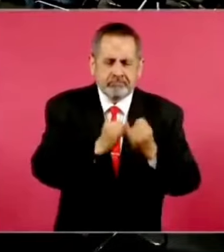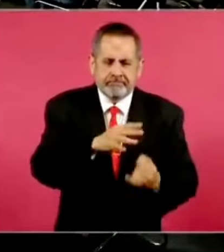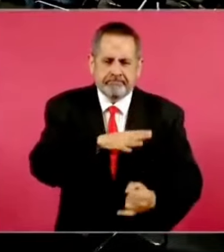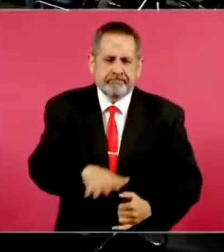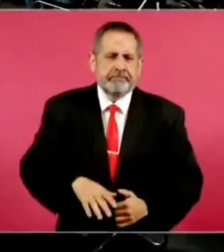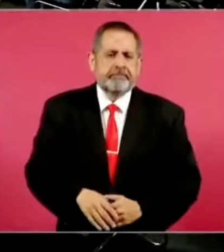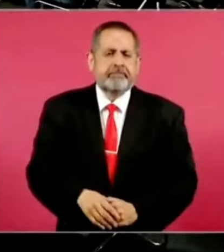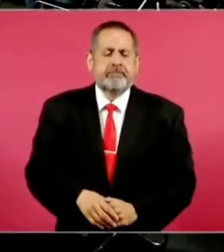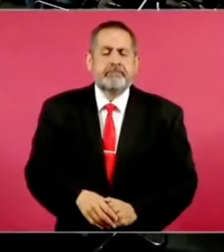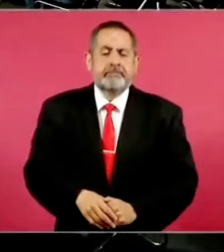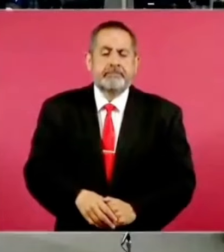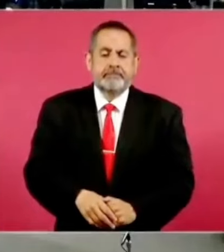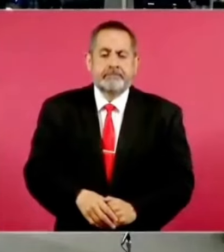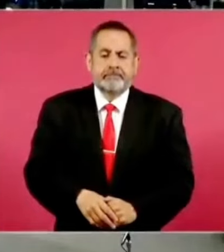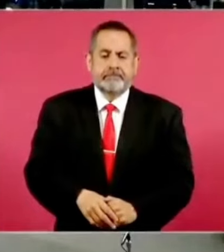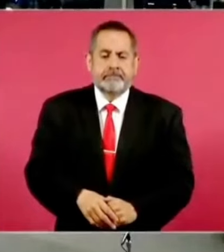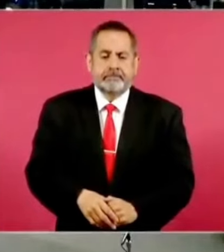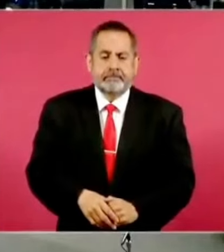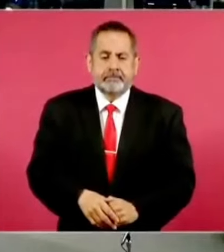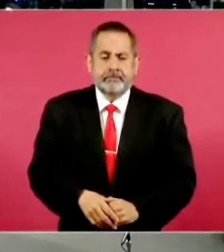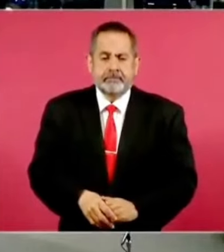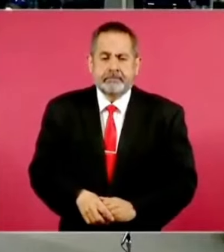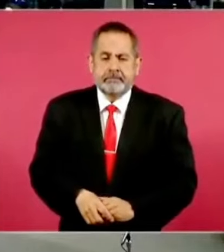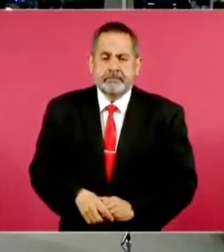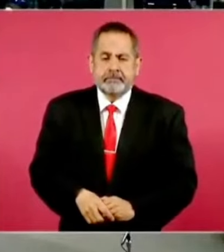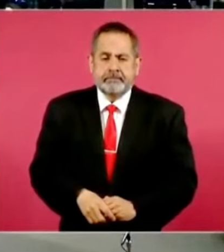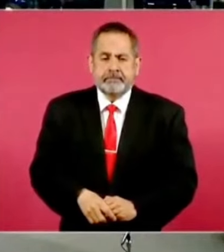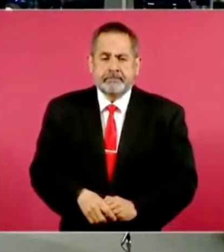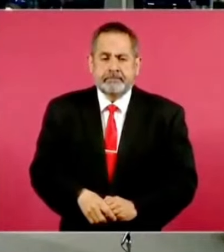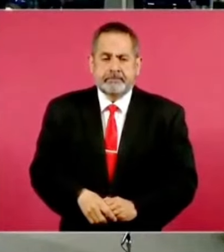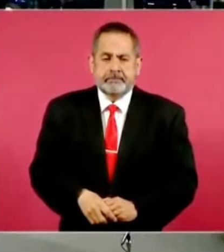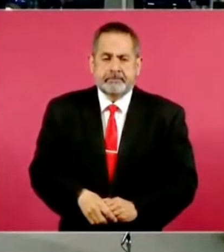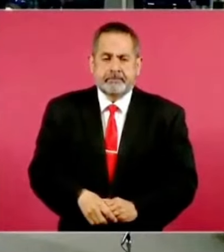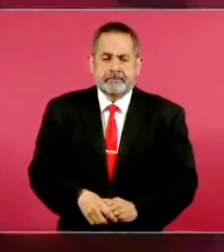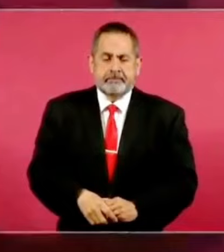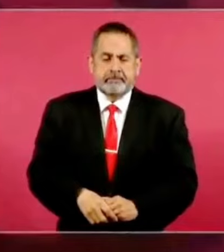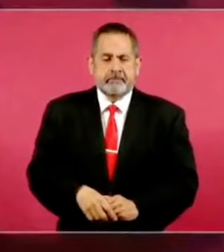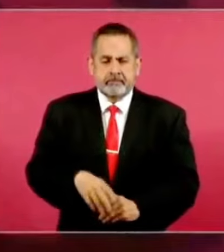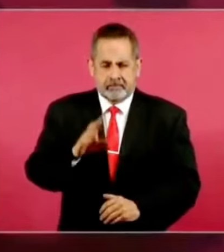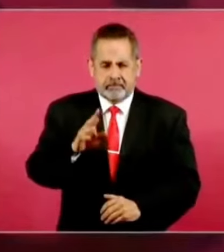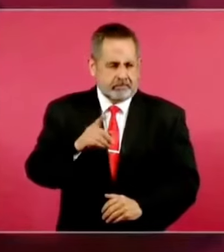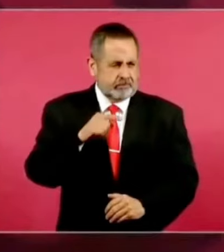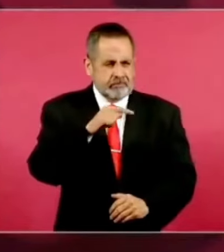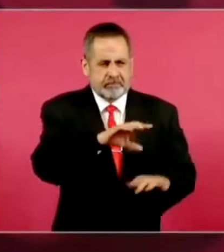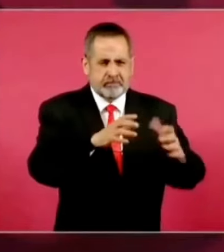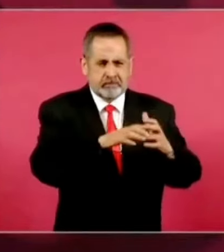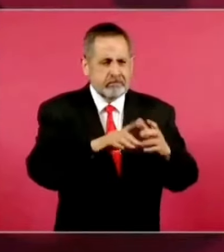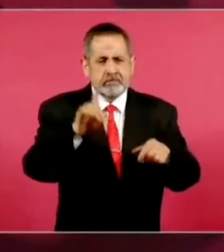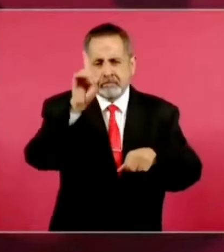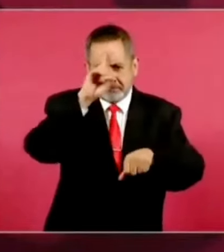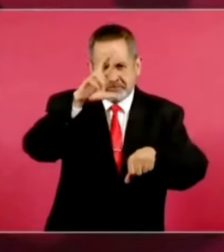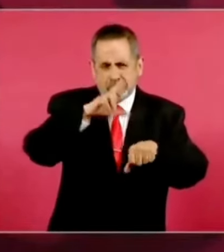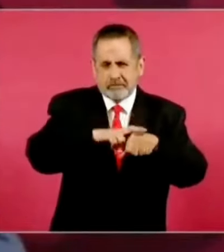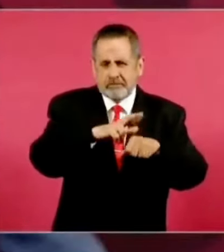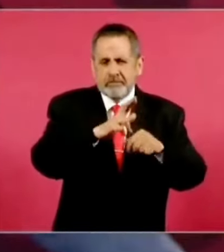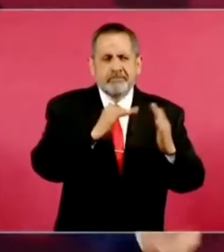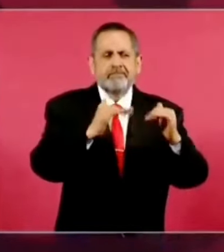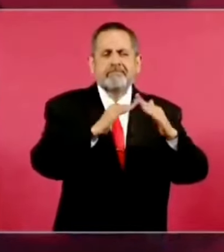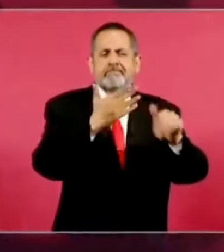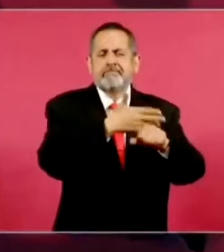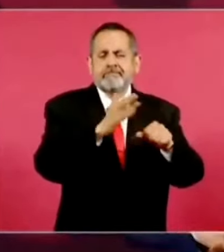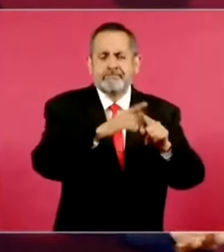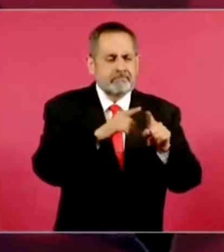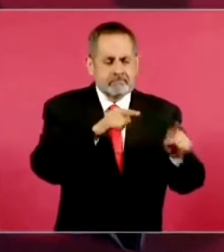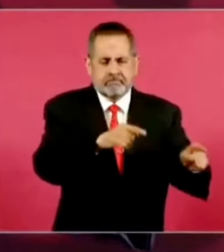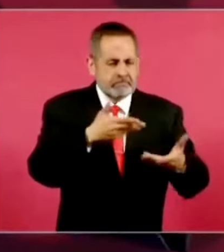secretario de Estado o a qué instancia de Estados Unidos? No, a los asesores de Casa Blanca, que